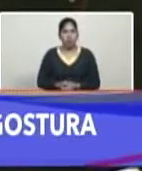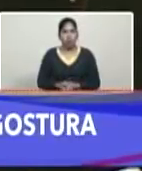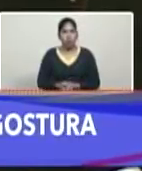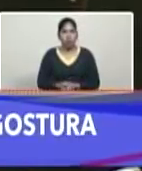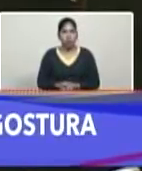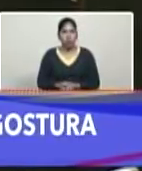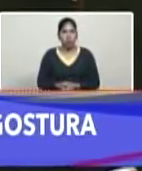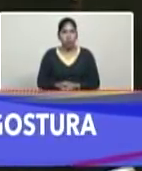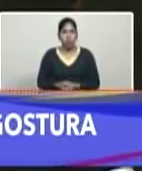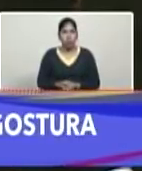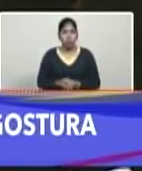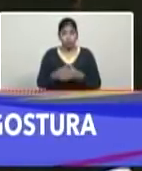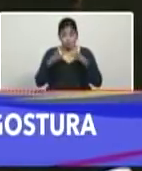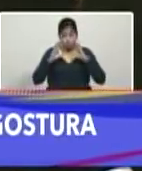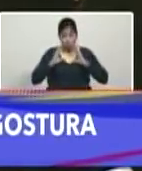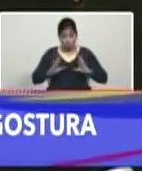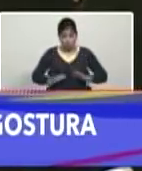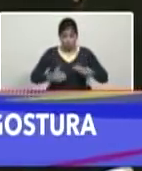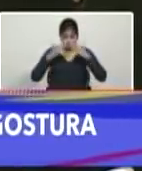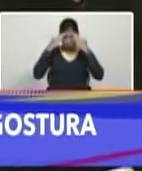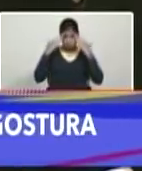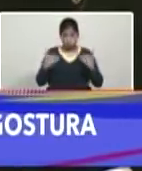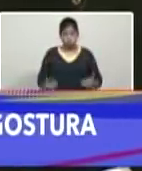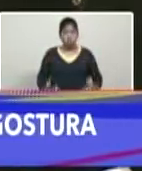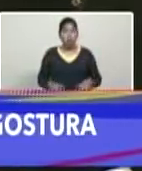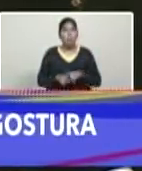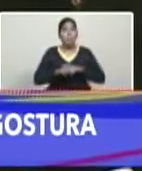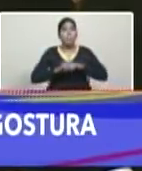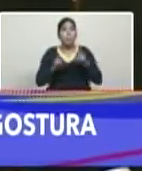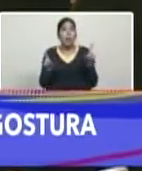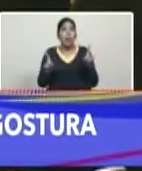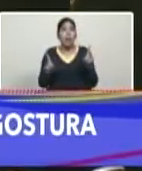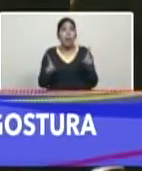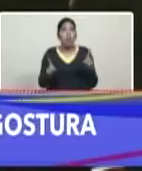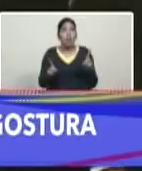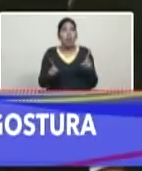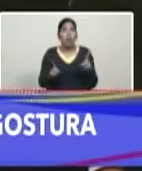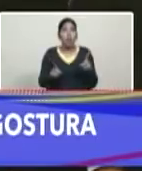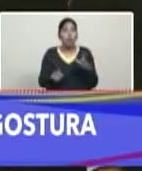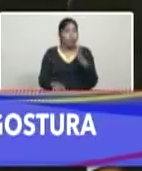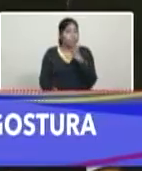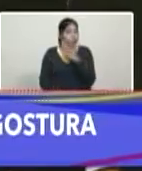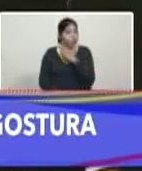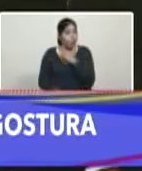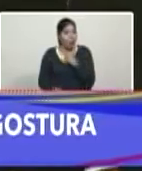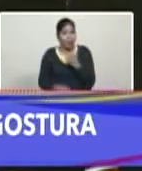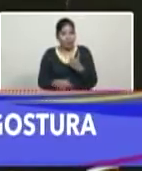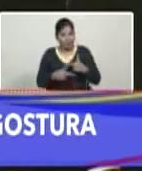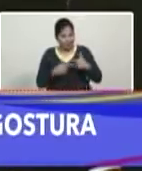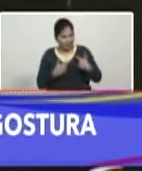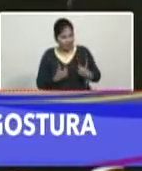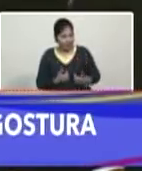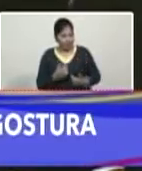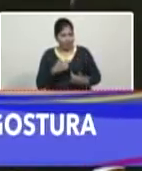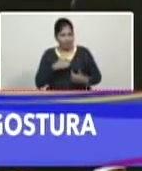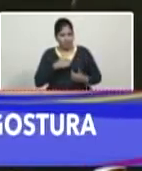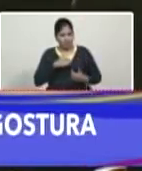con el cuerpo humano, pero dejó atrás cualquier posibilidad de trascender